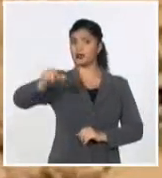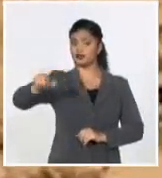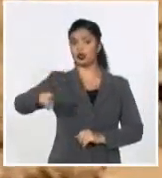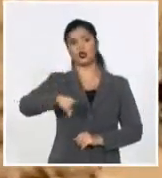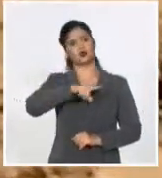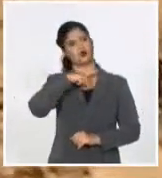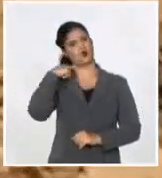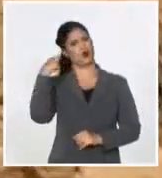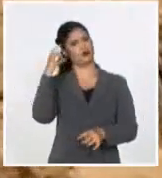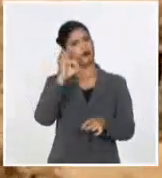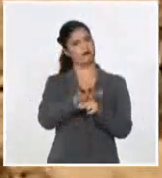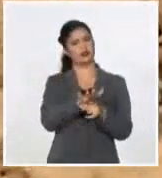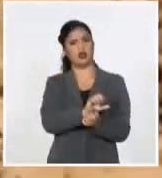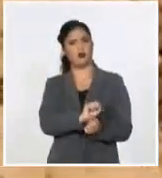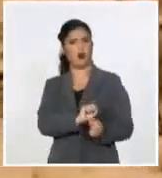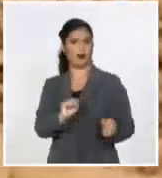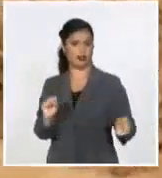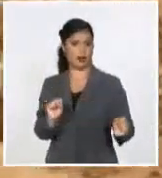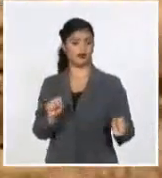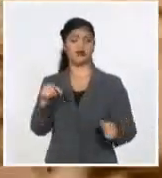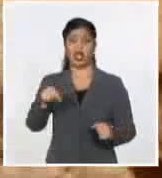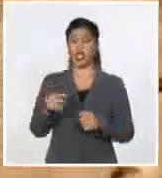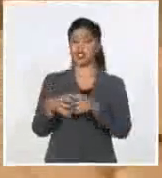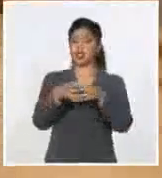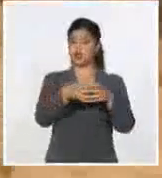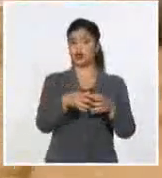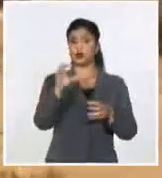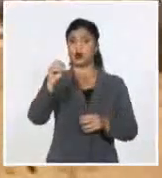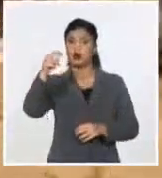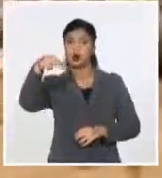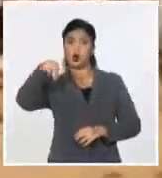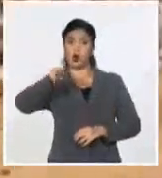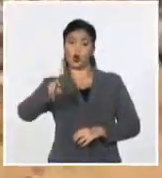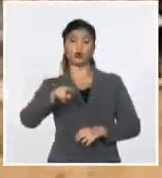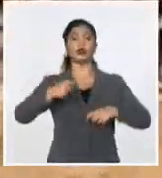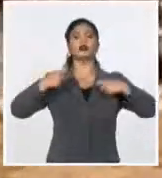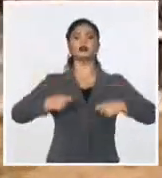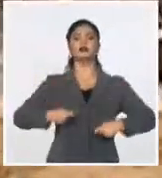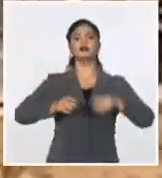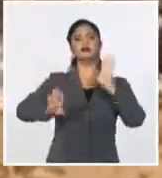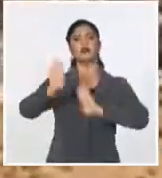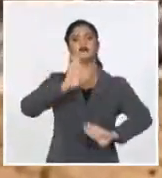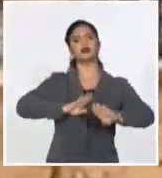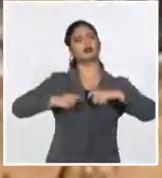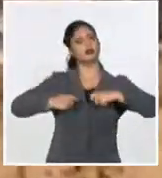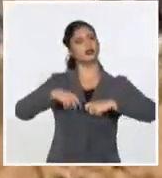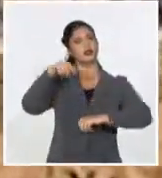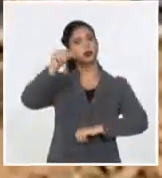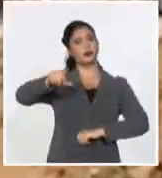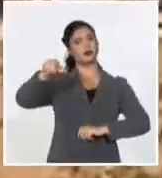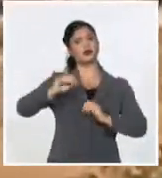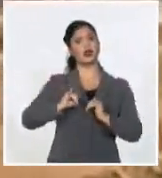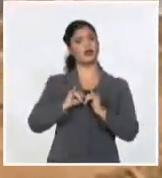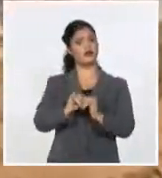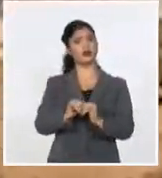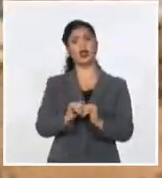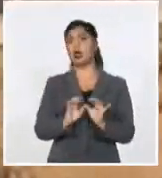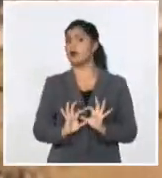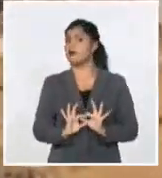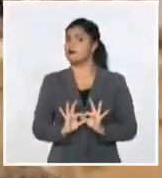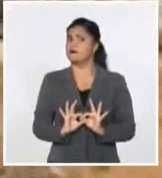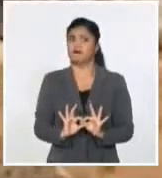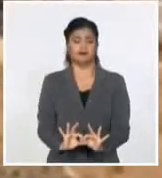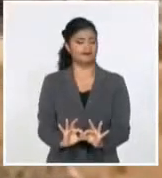de los bombardeos. El alto comisionado de las Naciones Unidas para los Derechos Humanos, Volker Türk, calificó como imperativa y